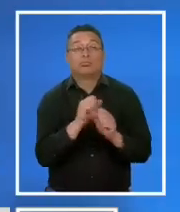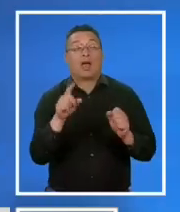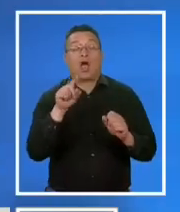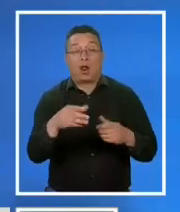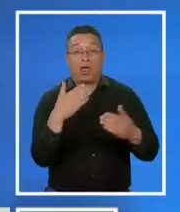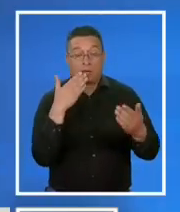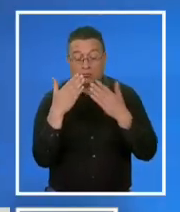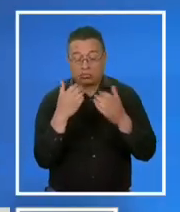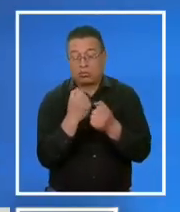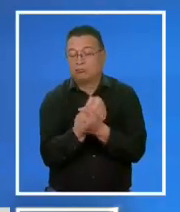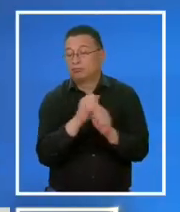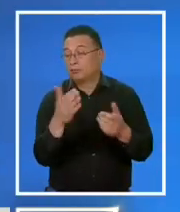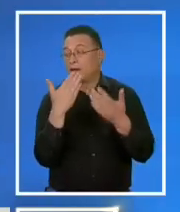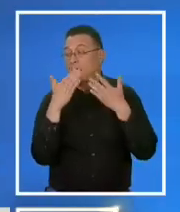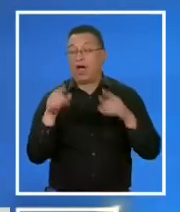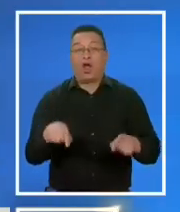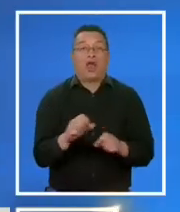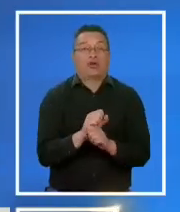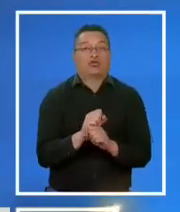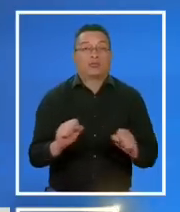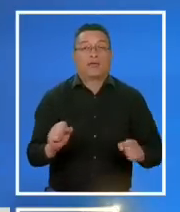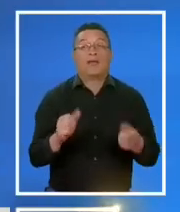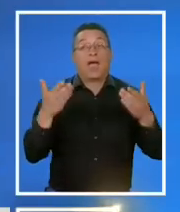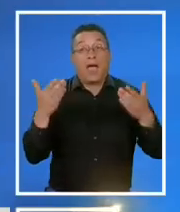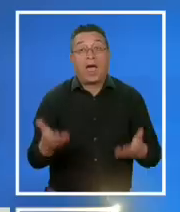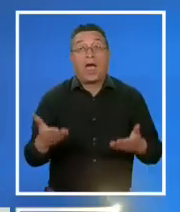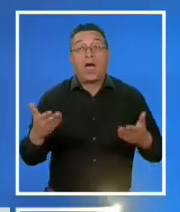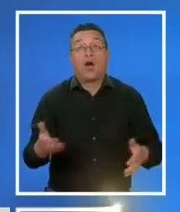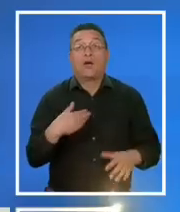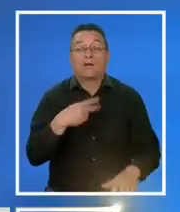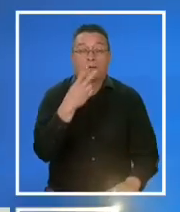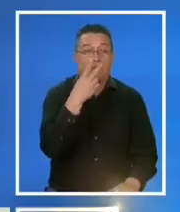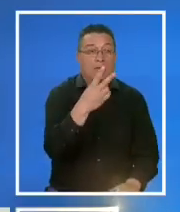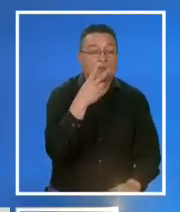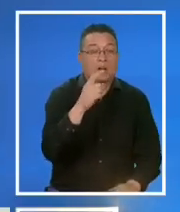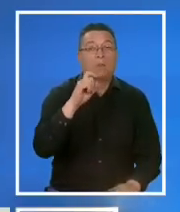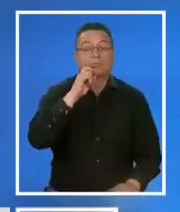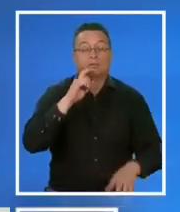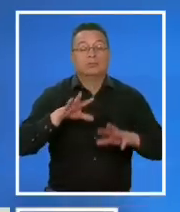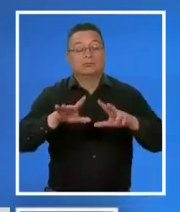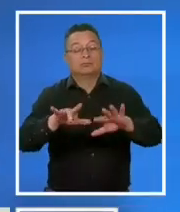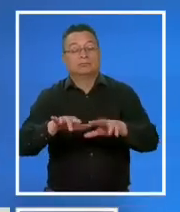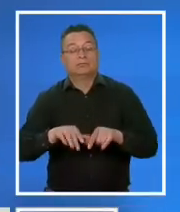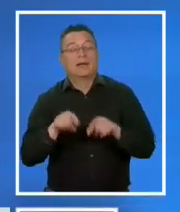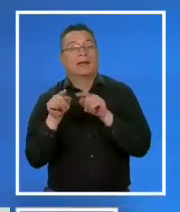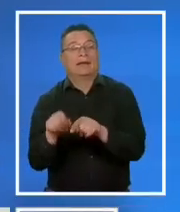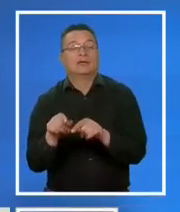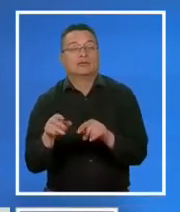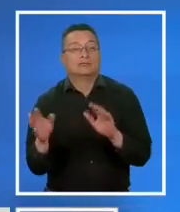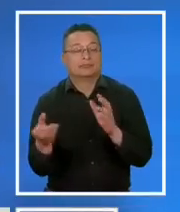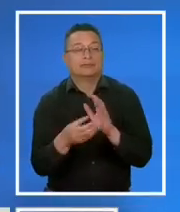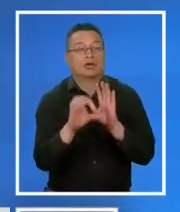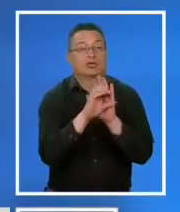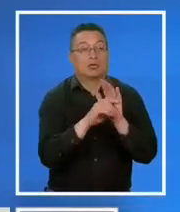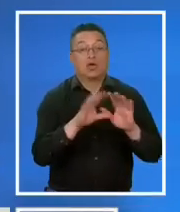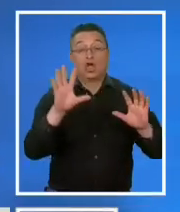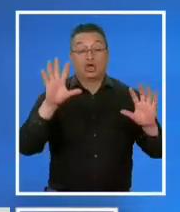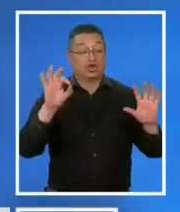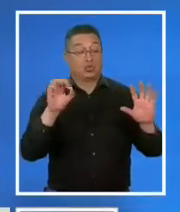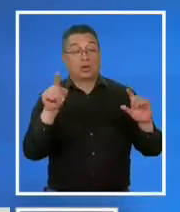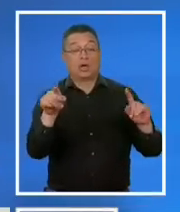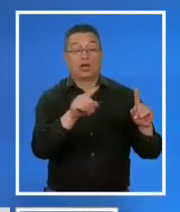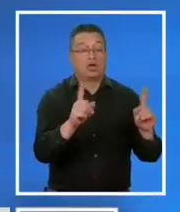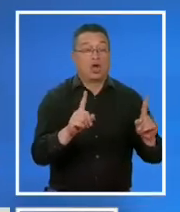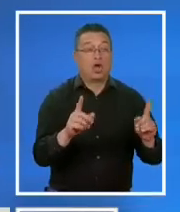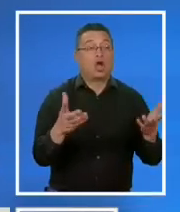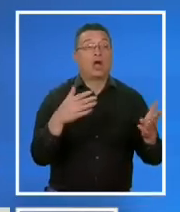a Matías porque está en este momento estamos viendo Quién va a redactar esto Entonces esto de que sean cincuenta porque finalmente que